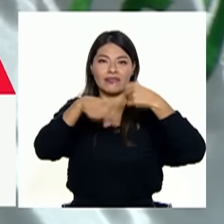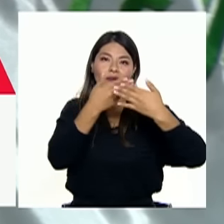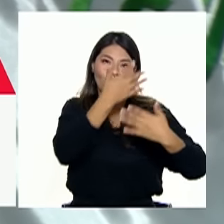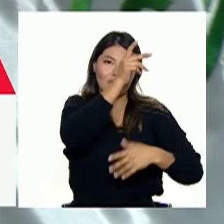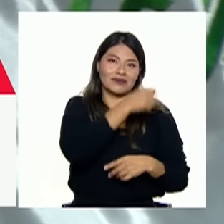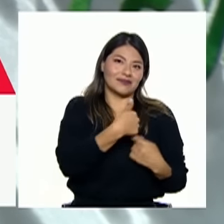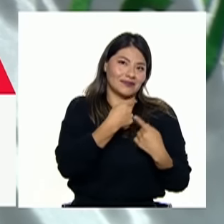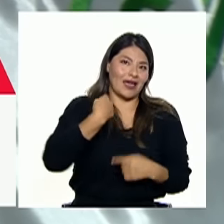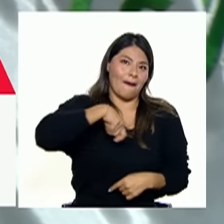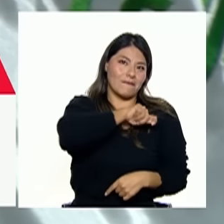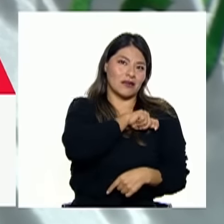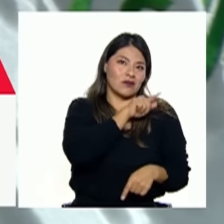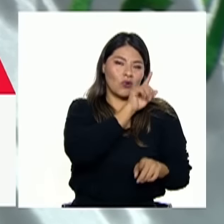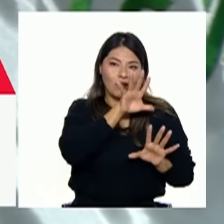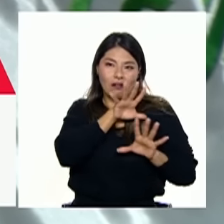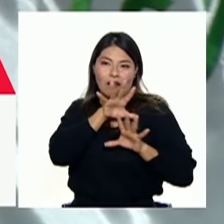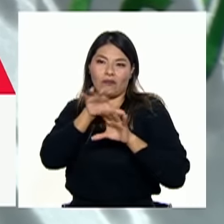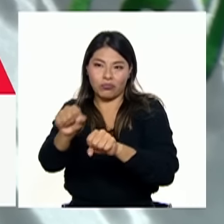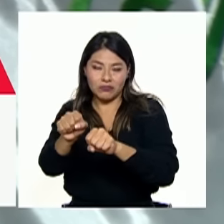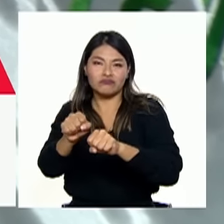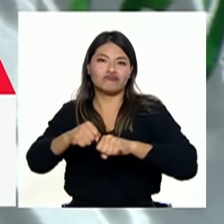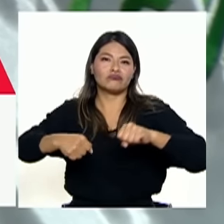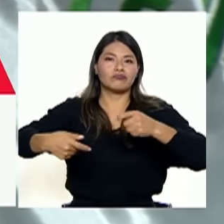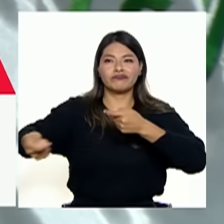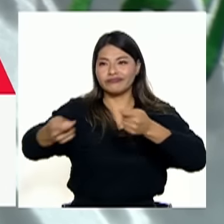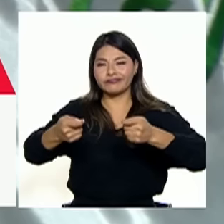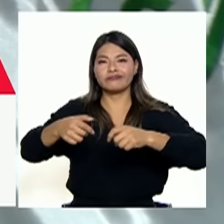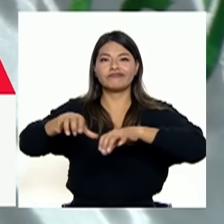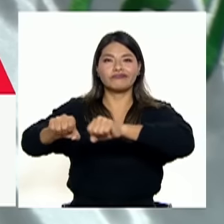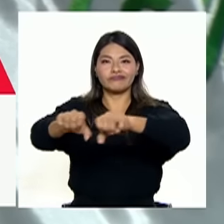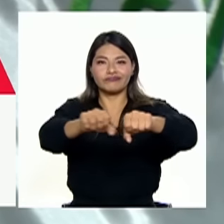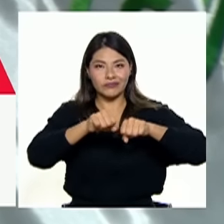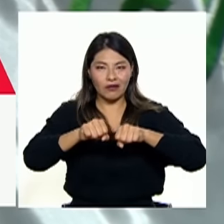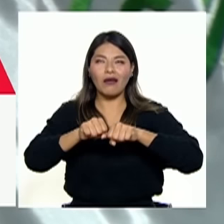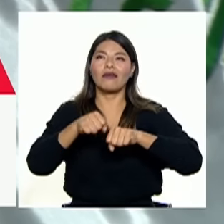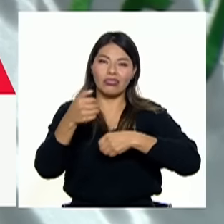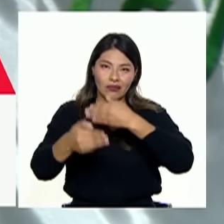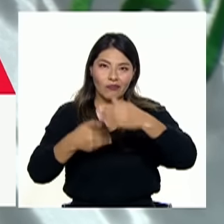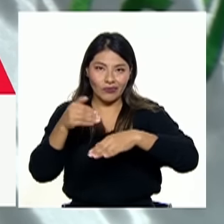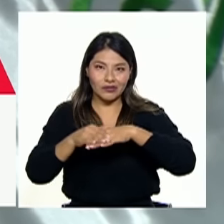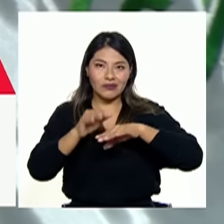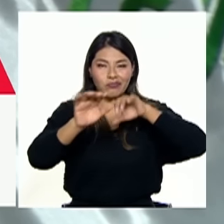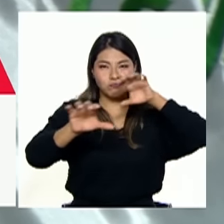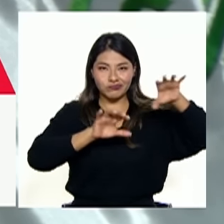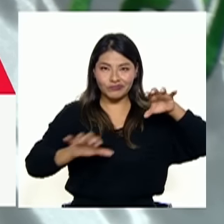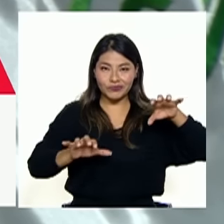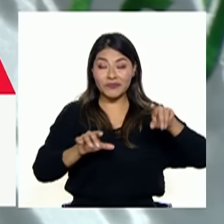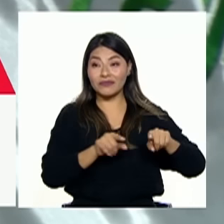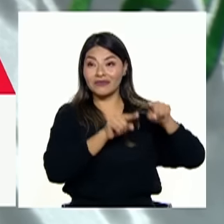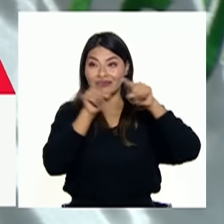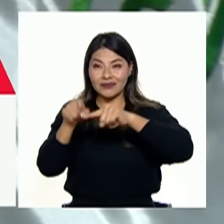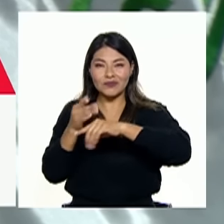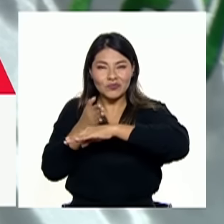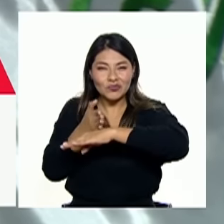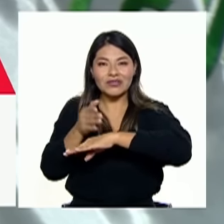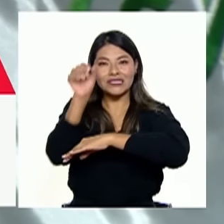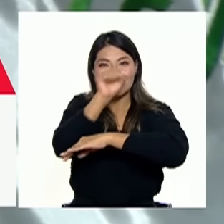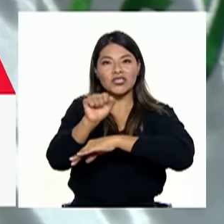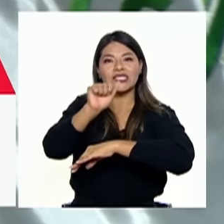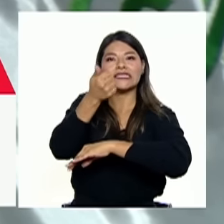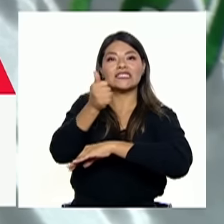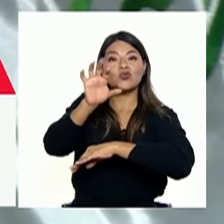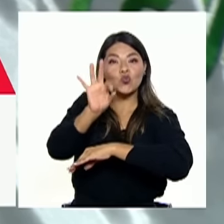Perú se convirtió en el más grande e influyente de la región. Desde tiempos inmemoriales hasta el siglo XIX, el Perú